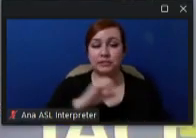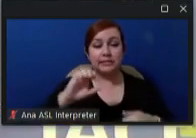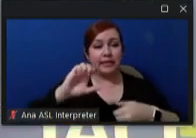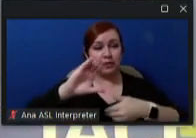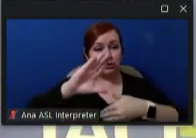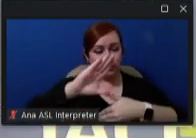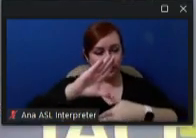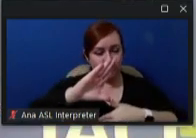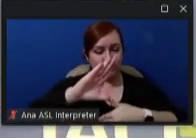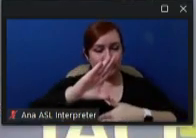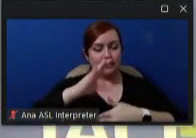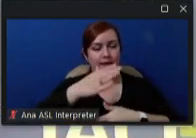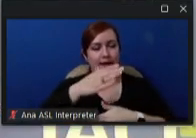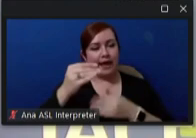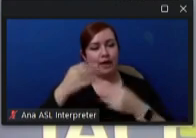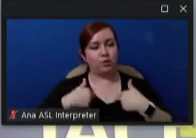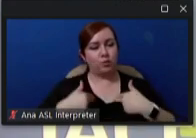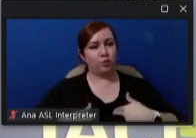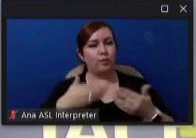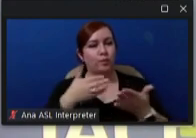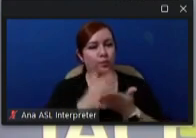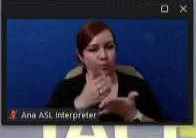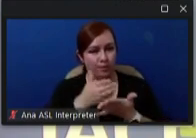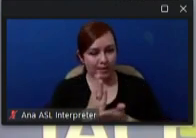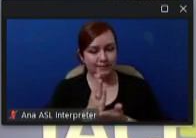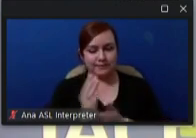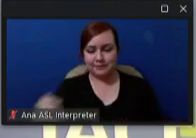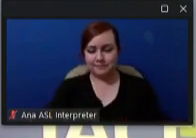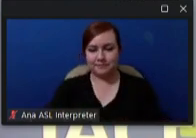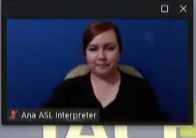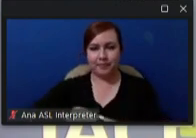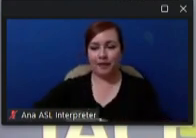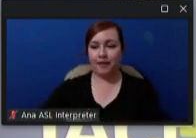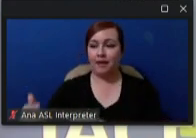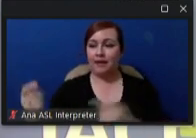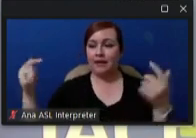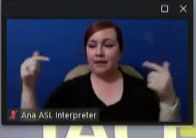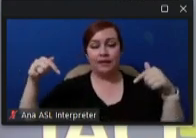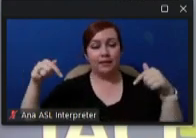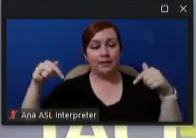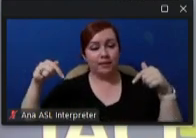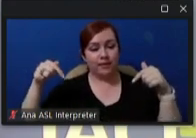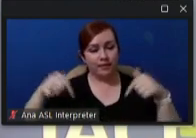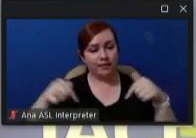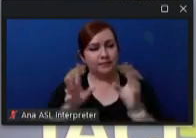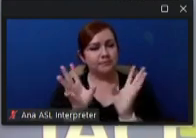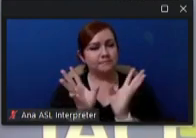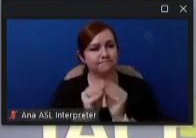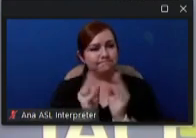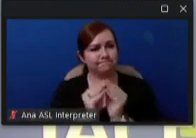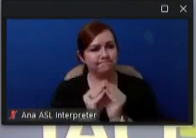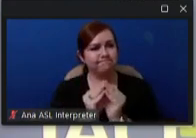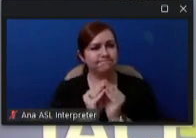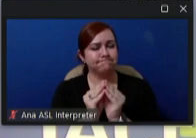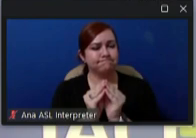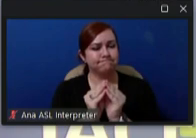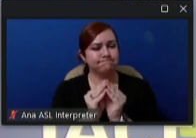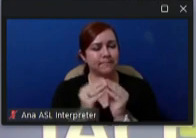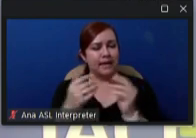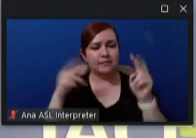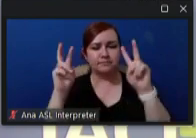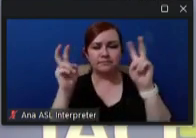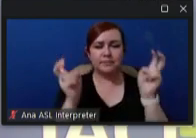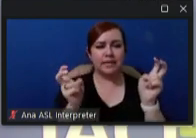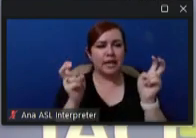de Derechos Humanos. Esta audiencia tiene como título Los derechos sexuales